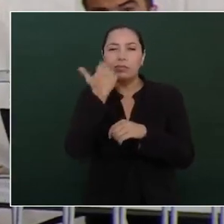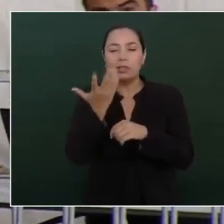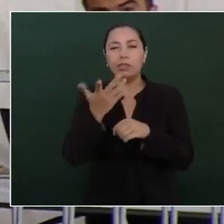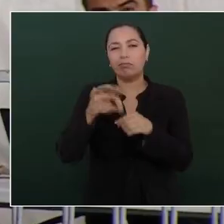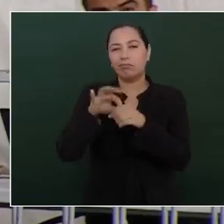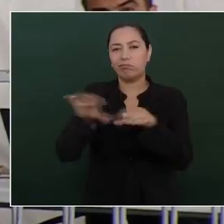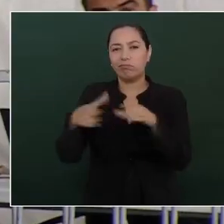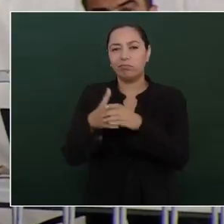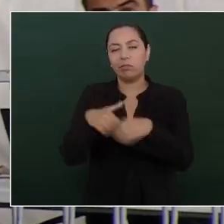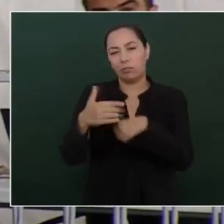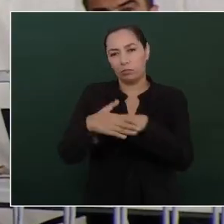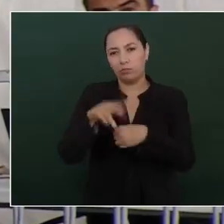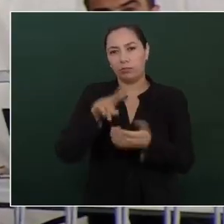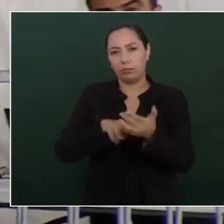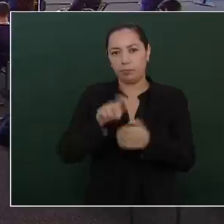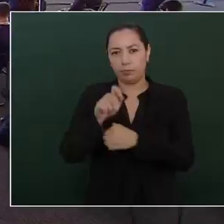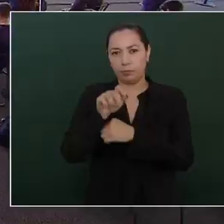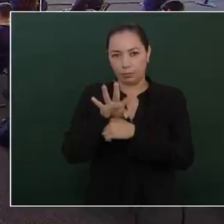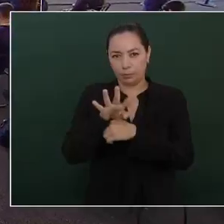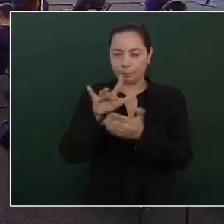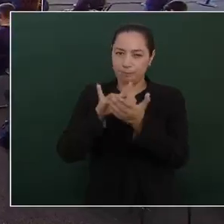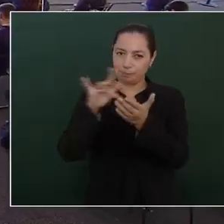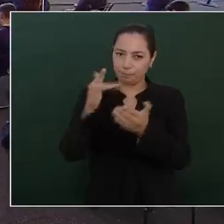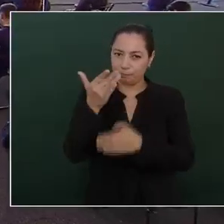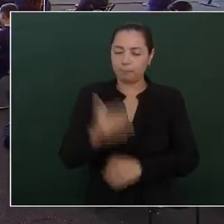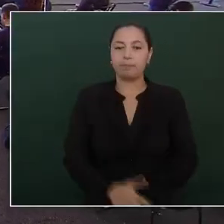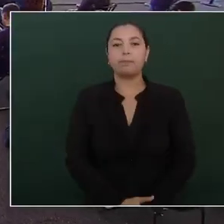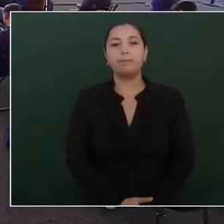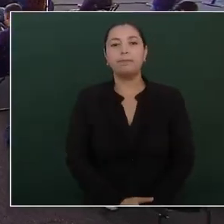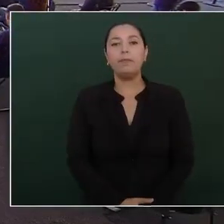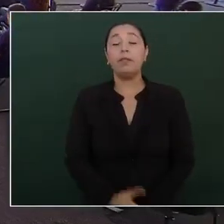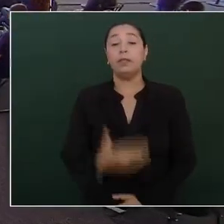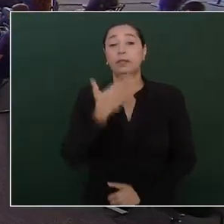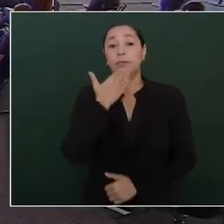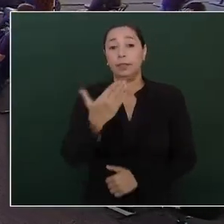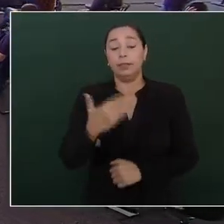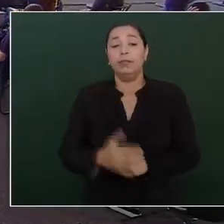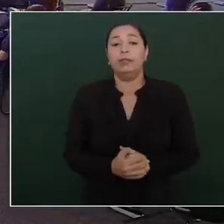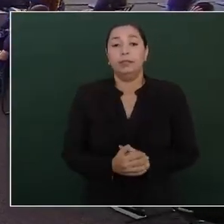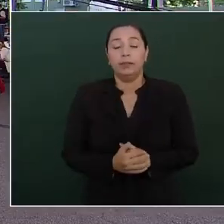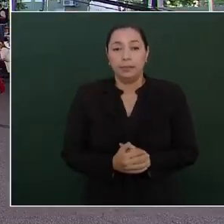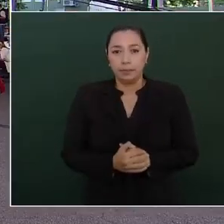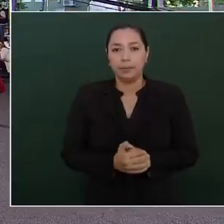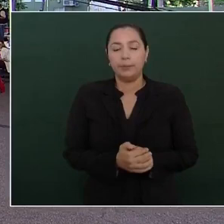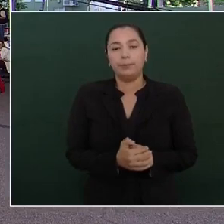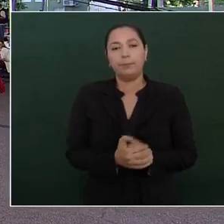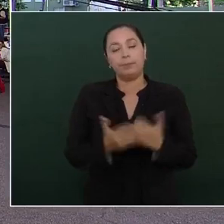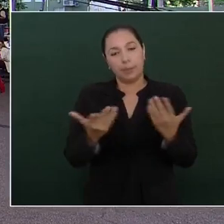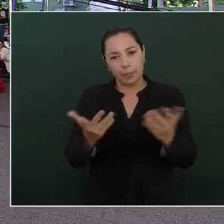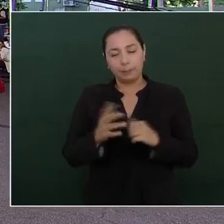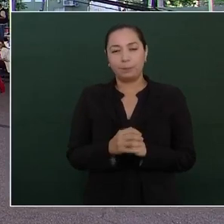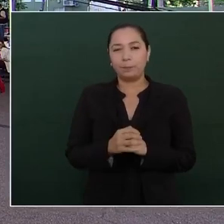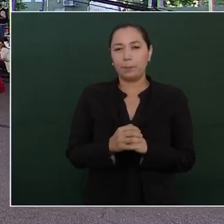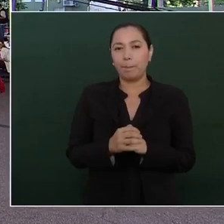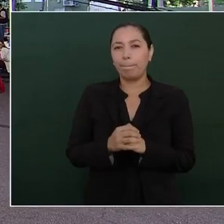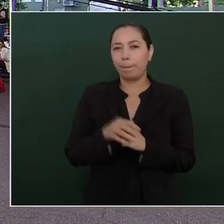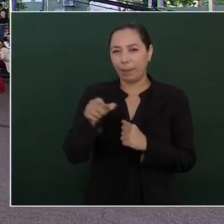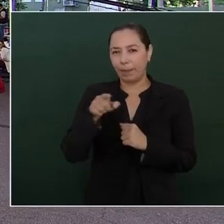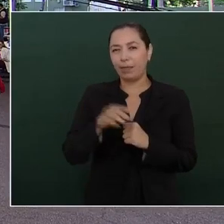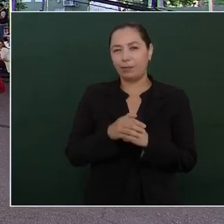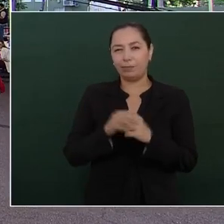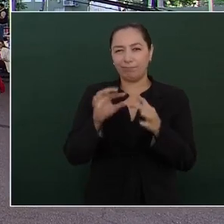de 2024. Gracias. Muy bien. Mire, sobre